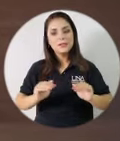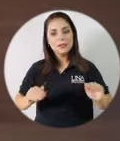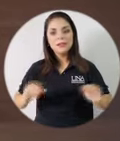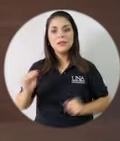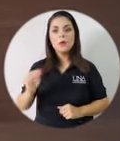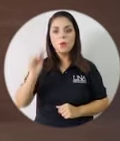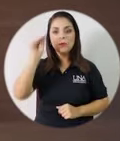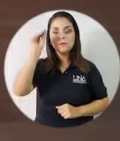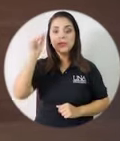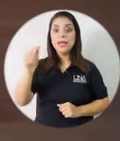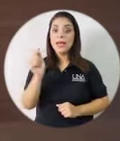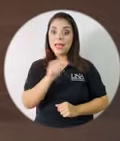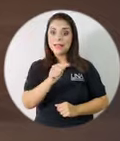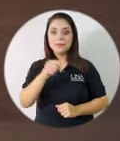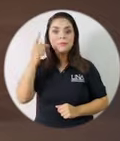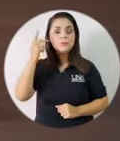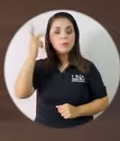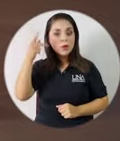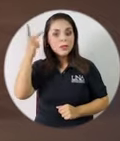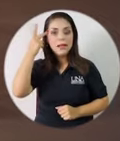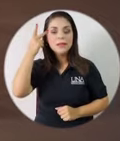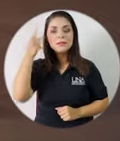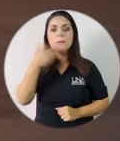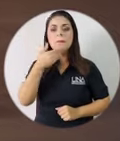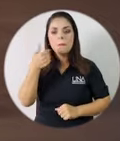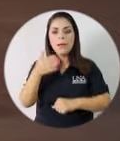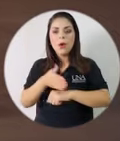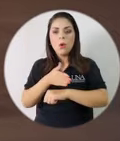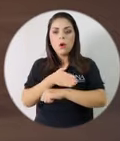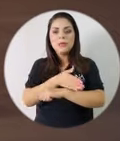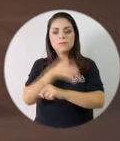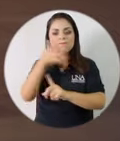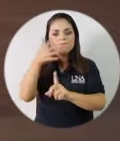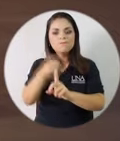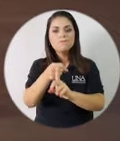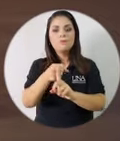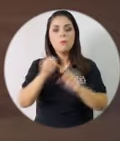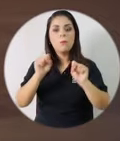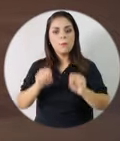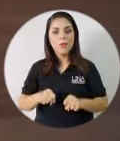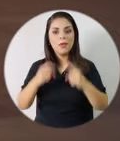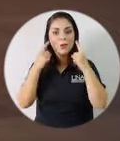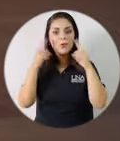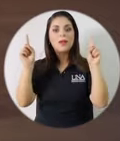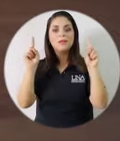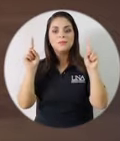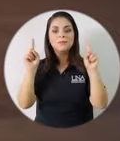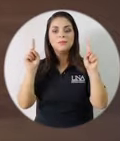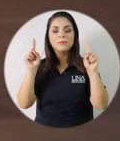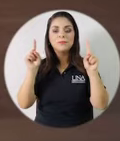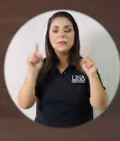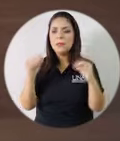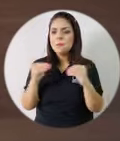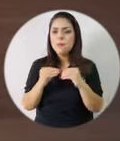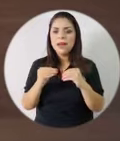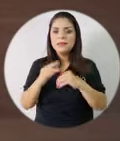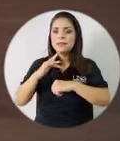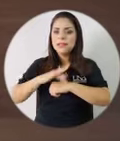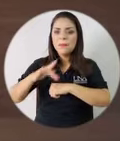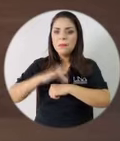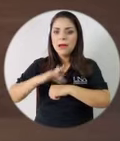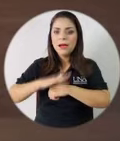que mejores niveles de retorno pueden generar y entre más temprana se